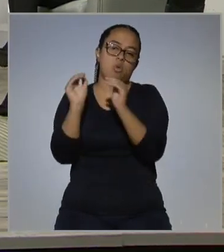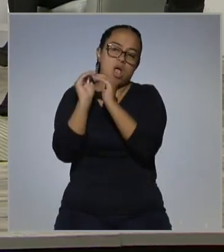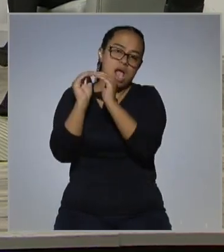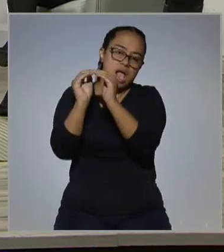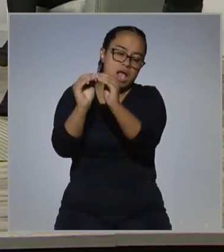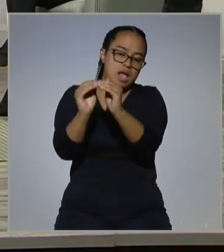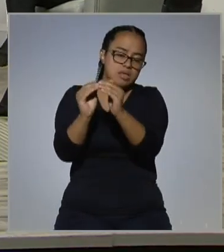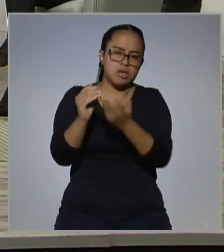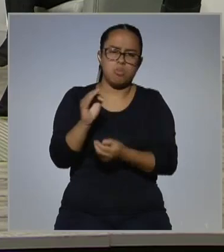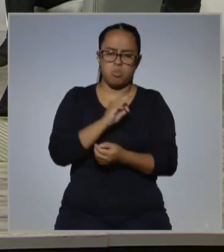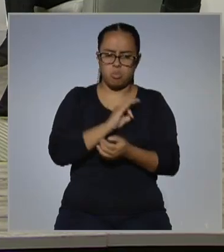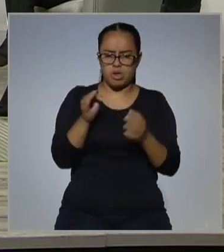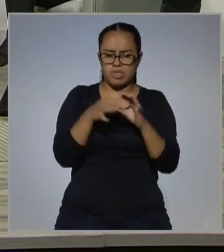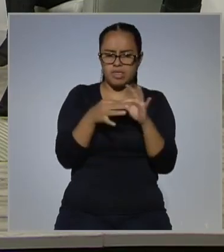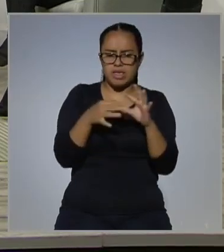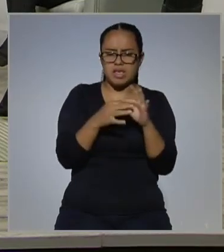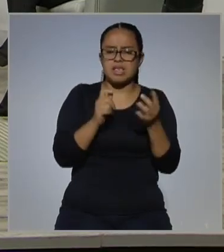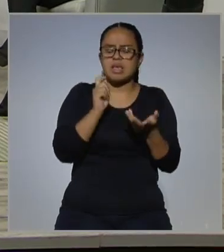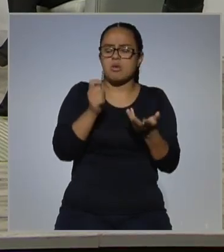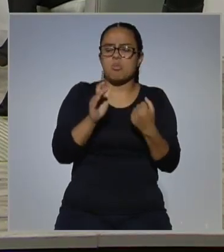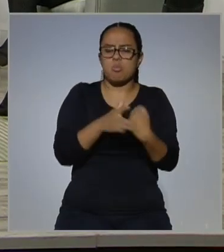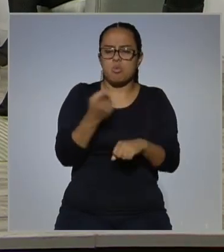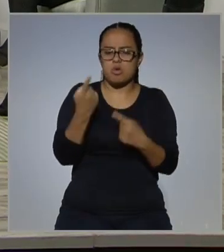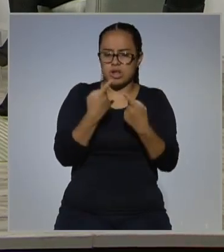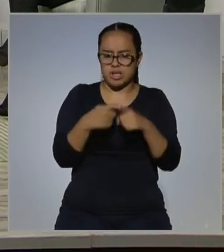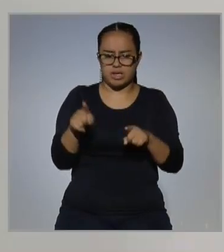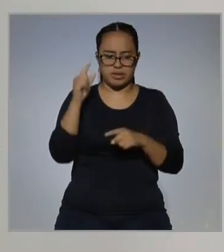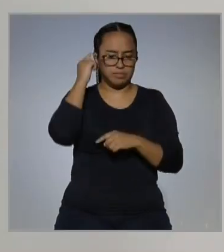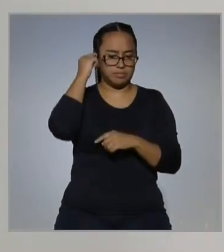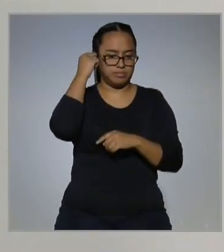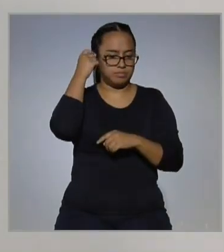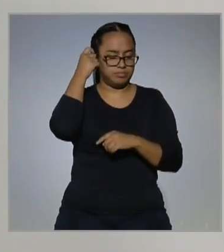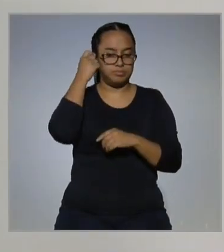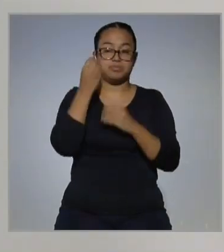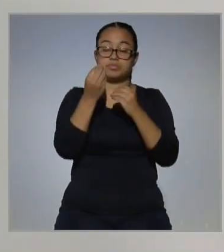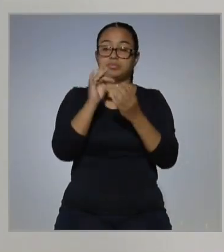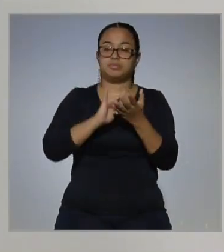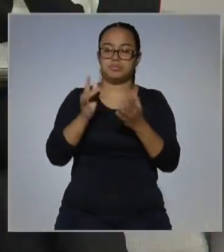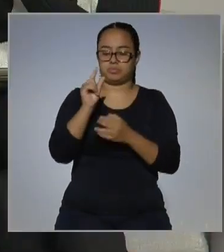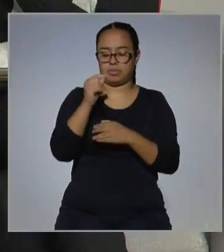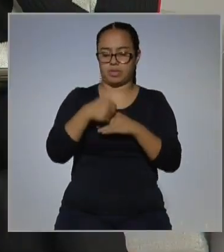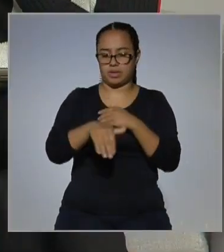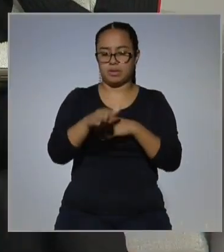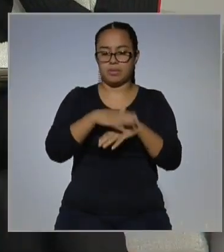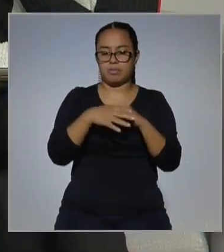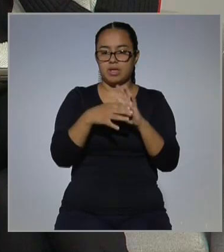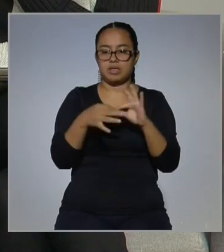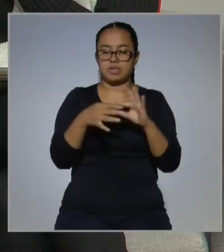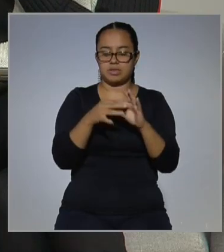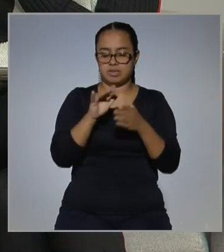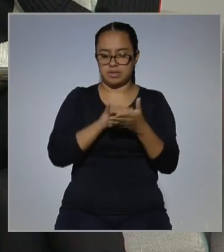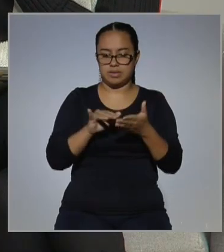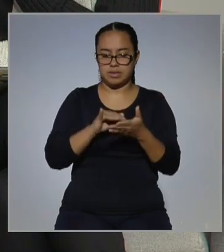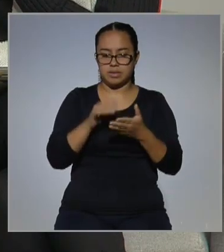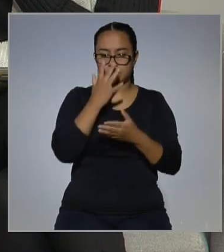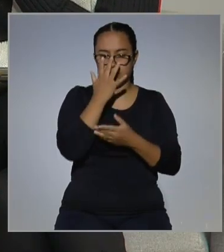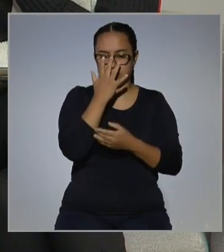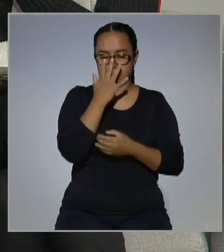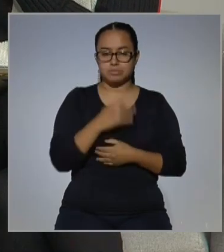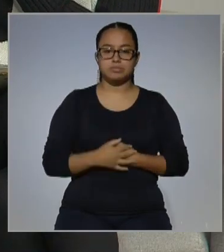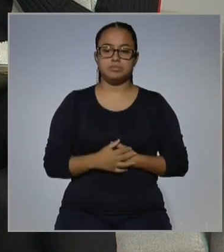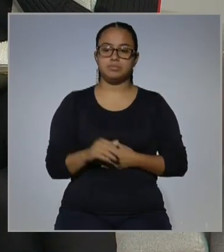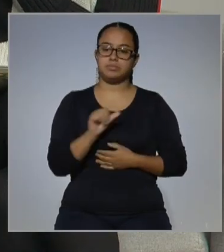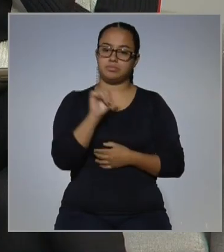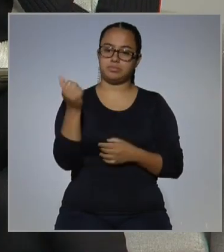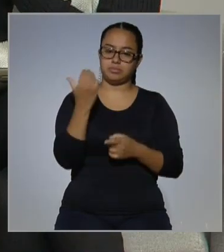pueden mencionar algo al respecto? Muchas gracias. Muchas gracias, Lucero. Ahorita le damos más lectura a tu comentario. Y